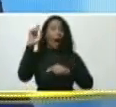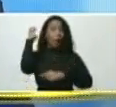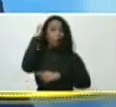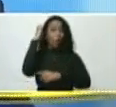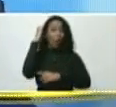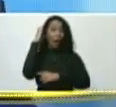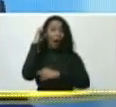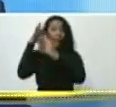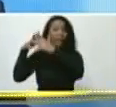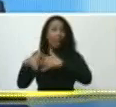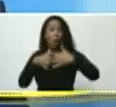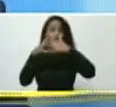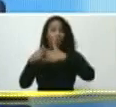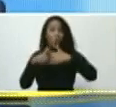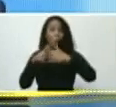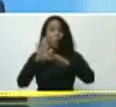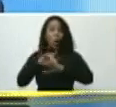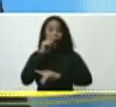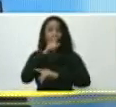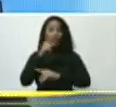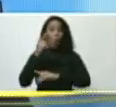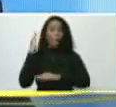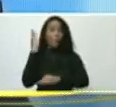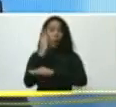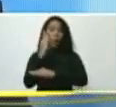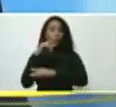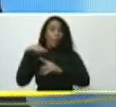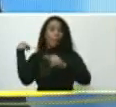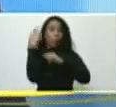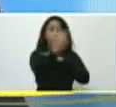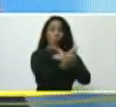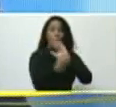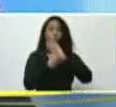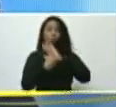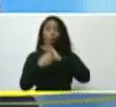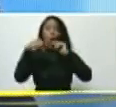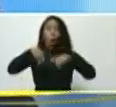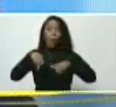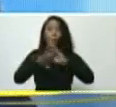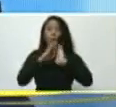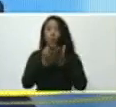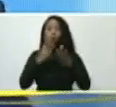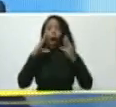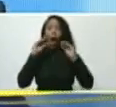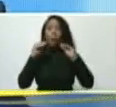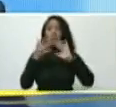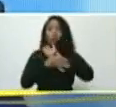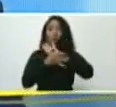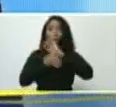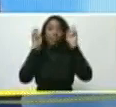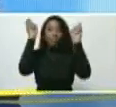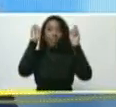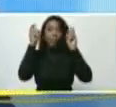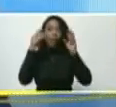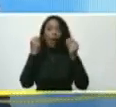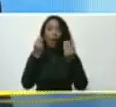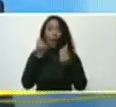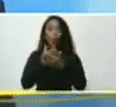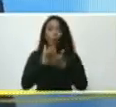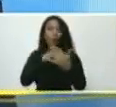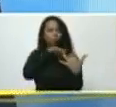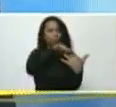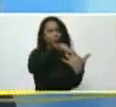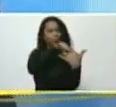los Estados Unidos de Norteamérica. Hoy en el mundo se habla de una economía de guerra. Si ustedes